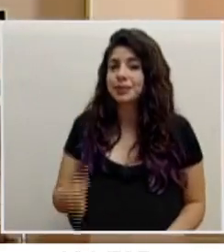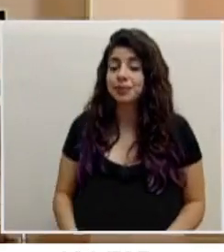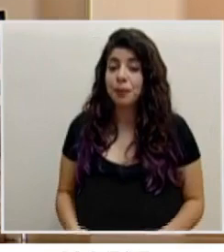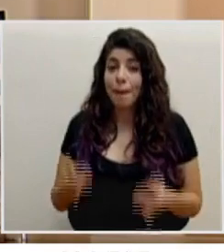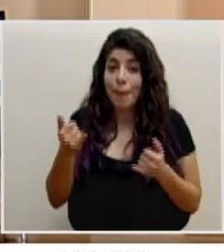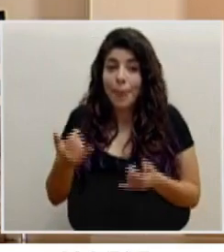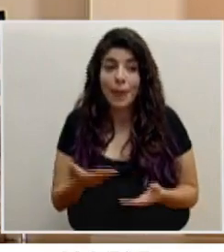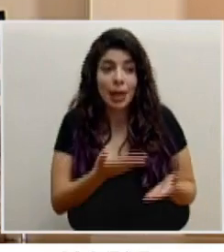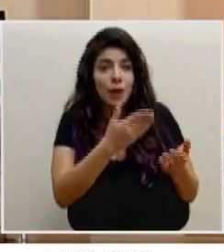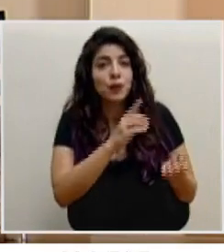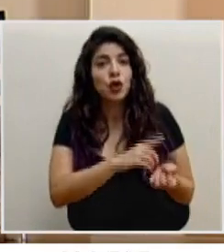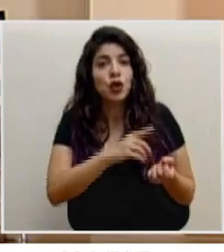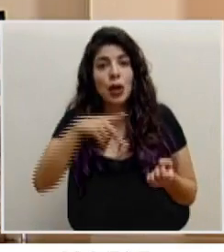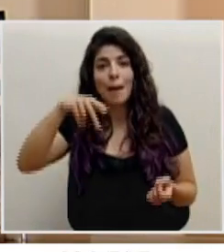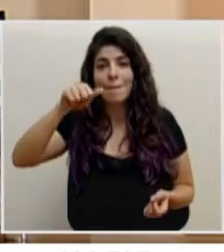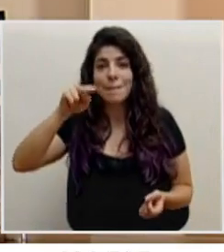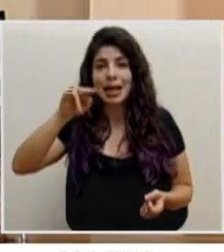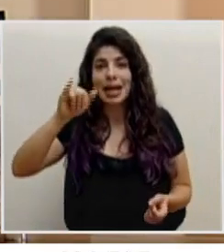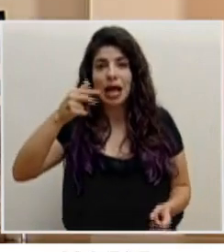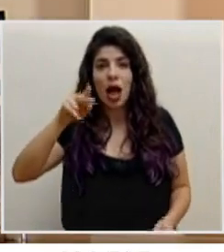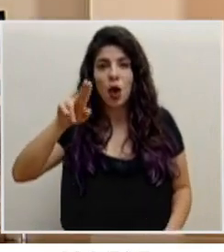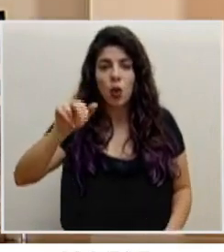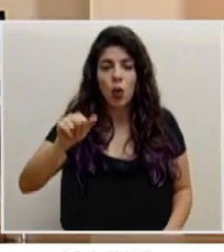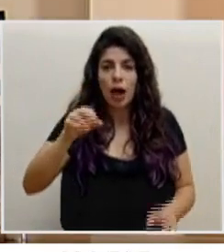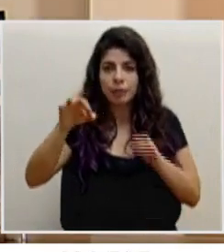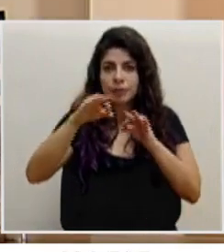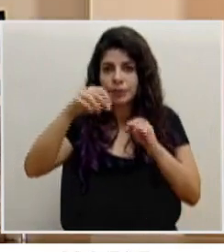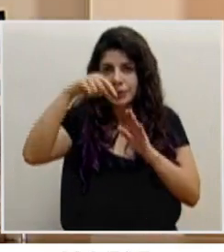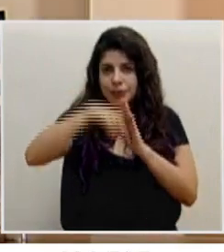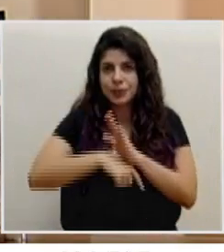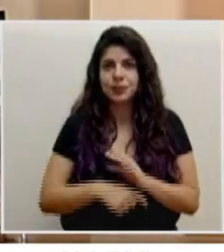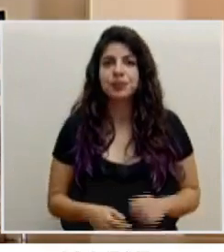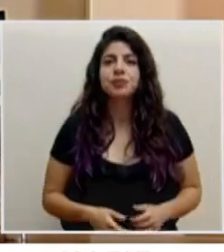la doctora Paniagua con la precisión.